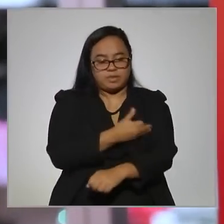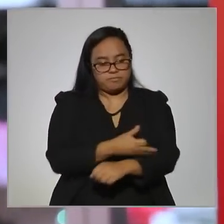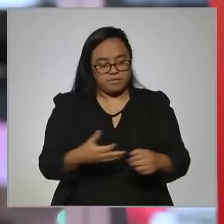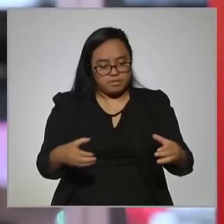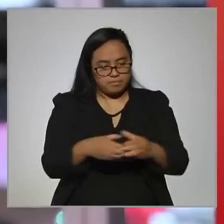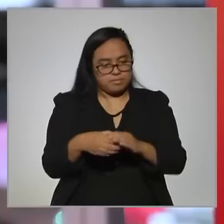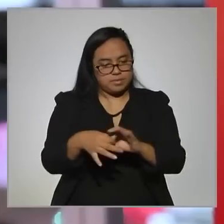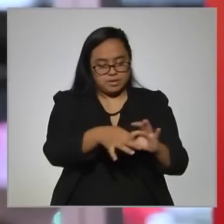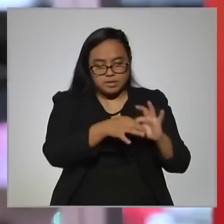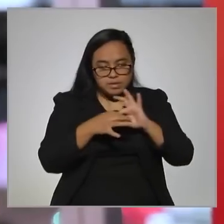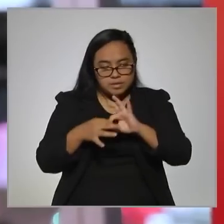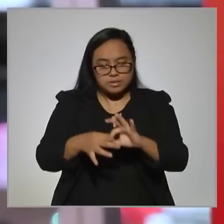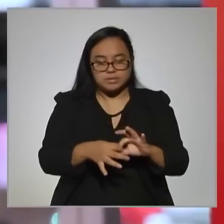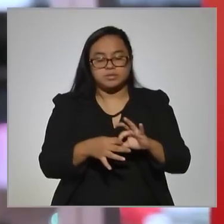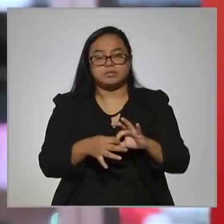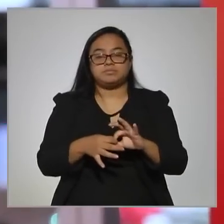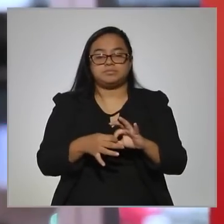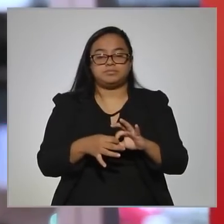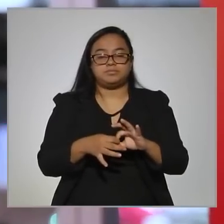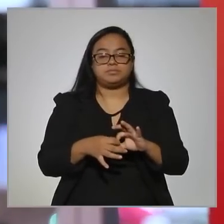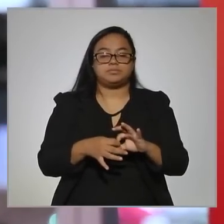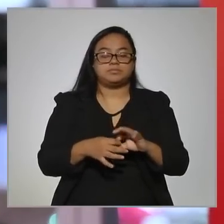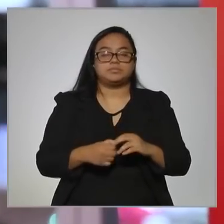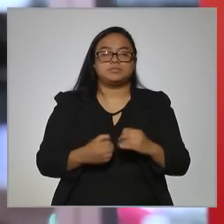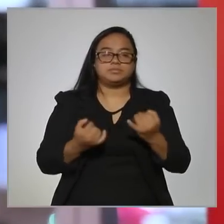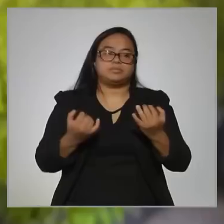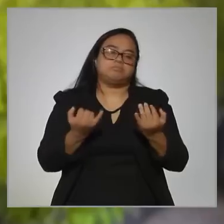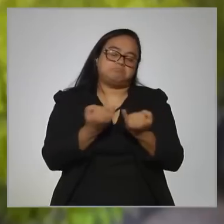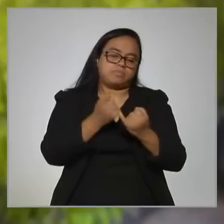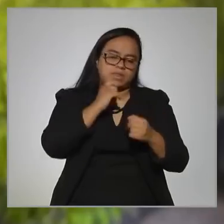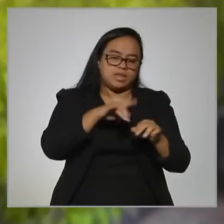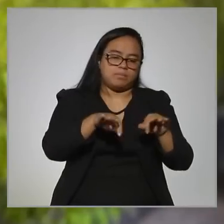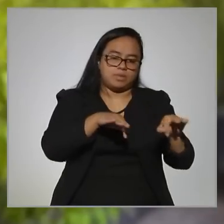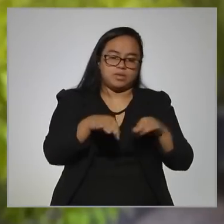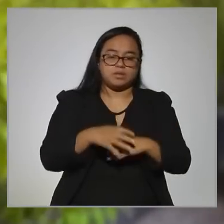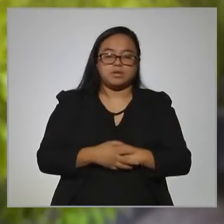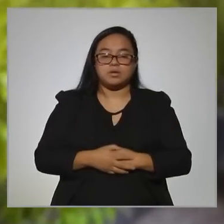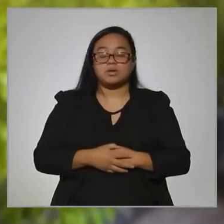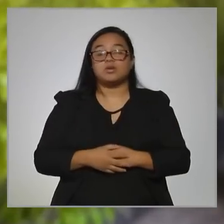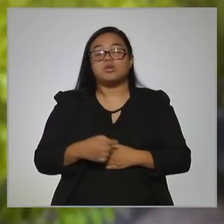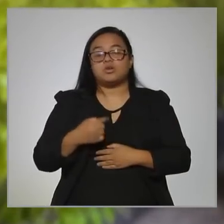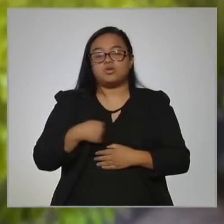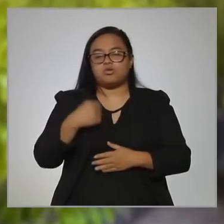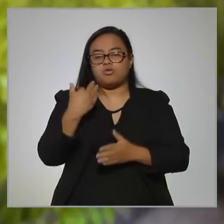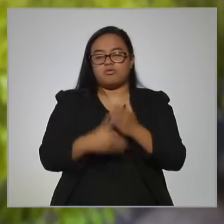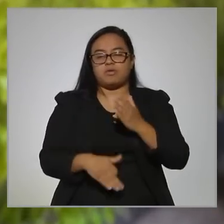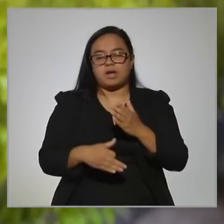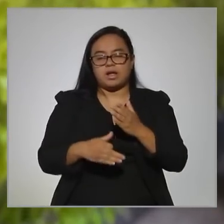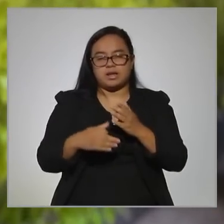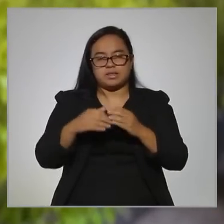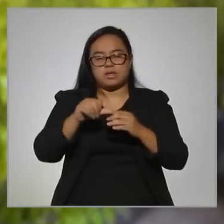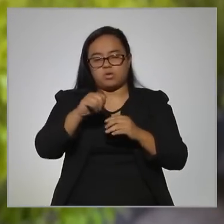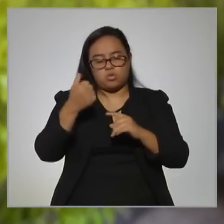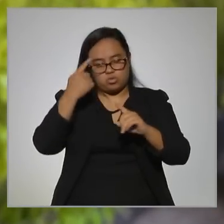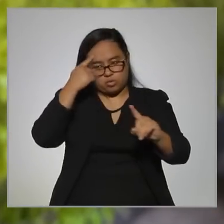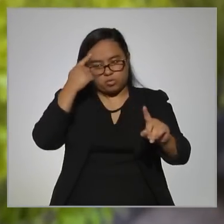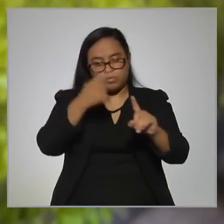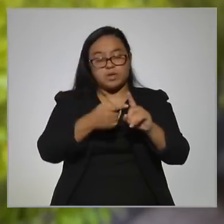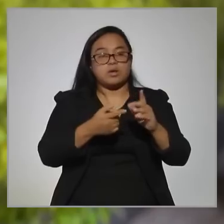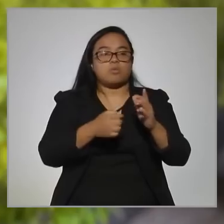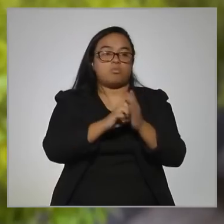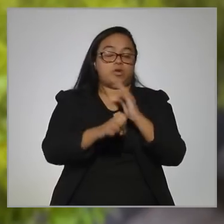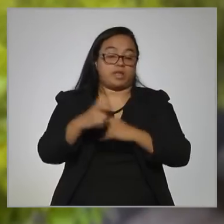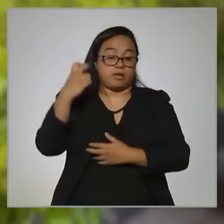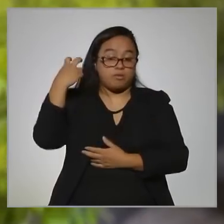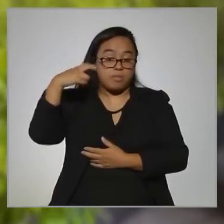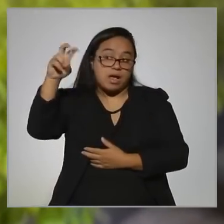familia y pues prácticamente trabajo. Creo que ahora me pondré como meta de salir de